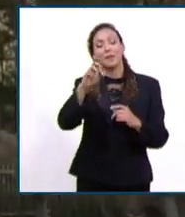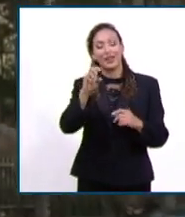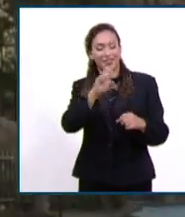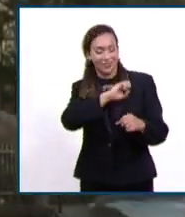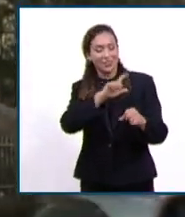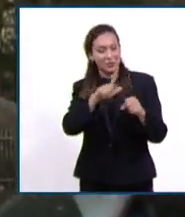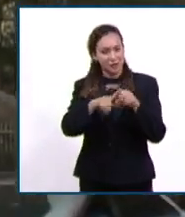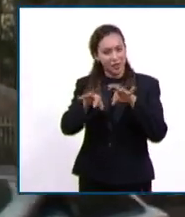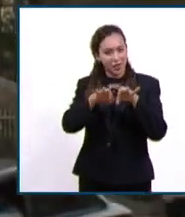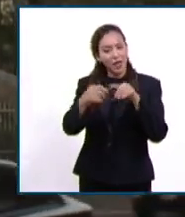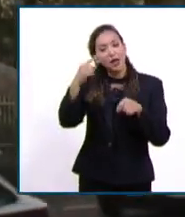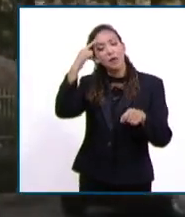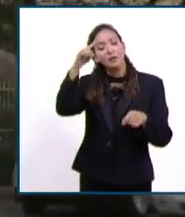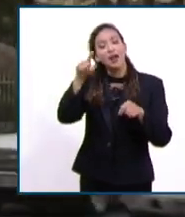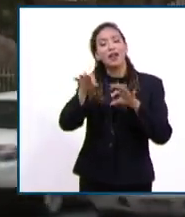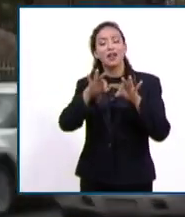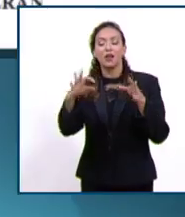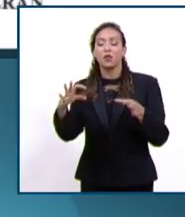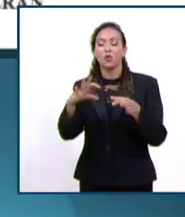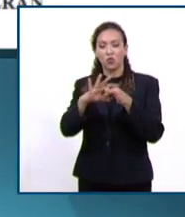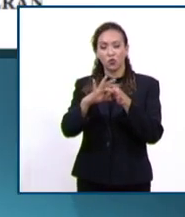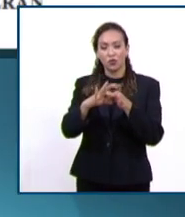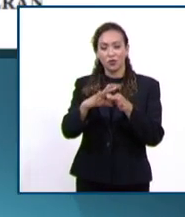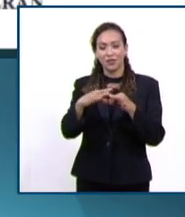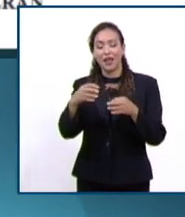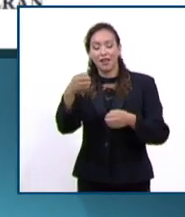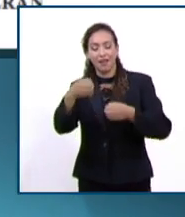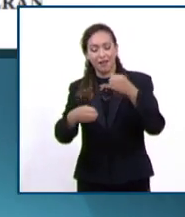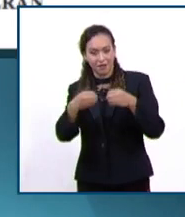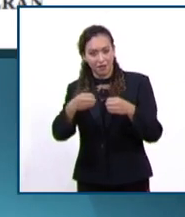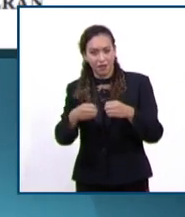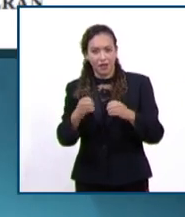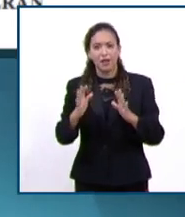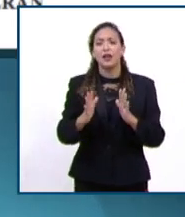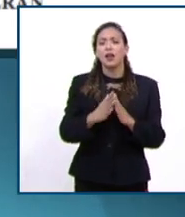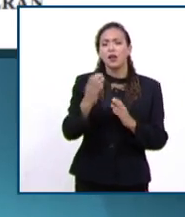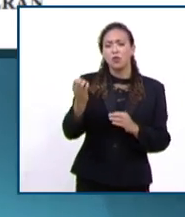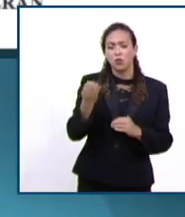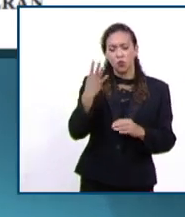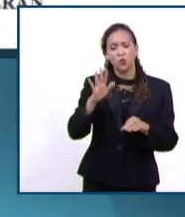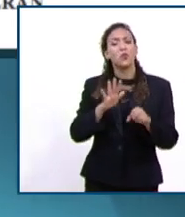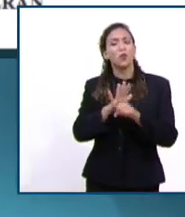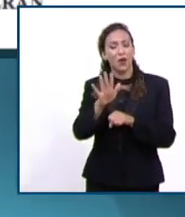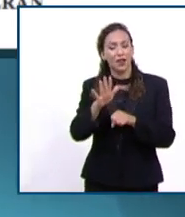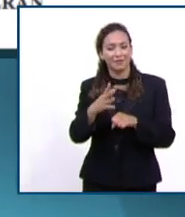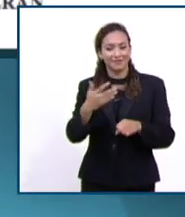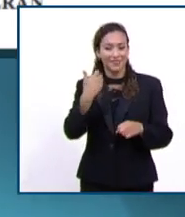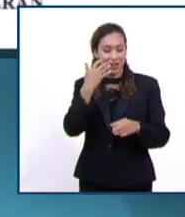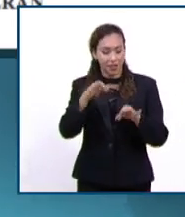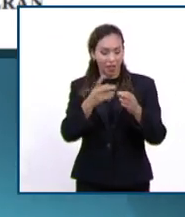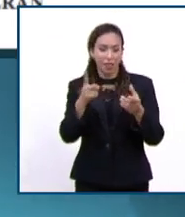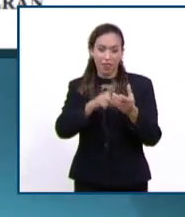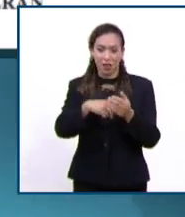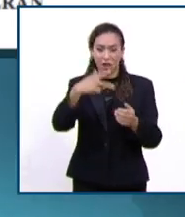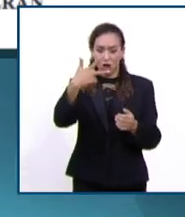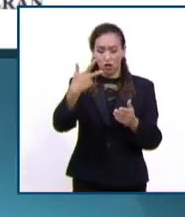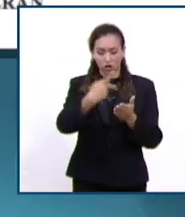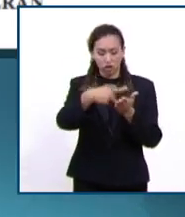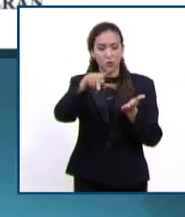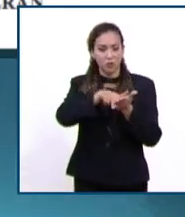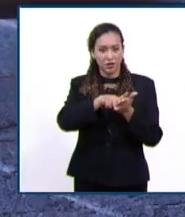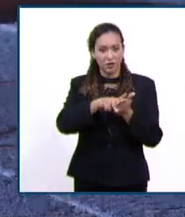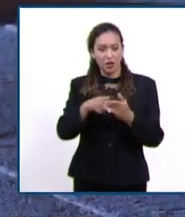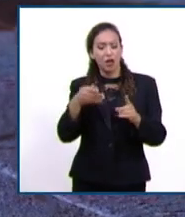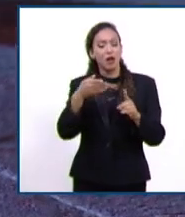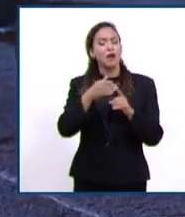serán adscritos a la unidad de peritos judiciales. El concurso tiene como propósito cubrir 8 plazas. Está dirigido a aquellas